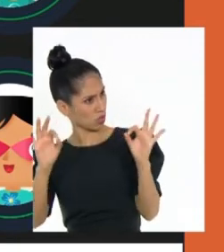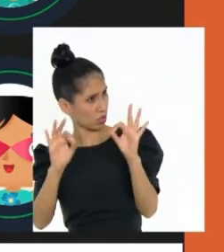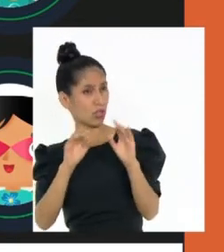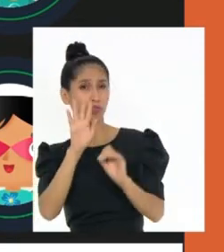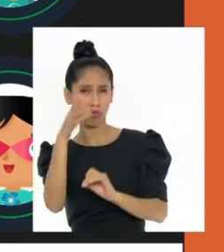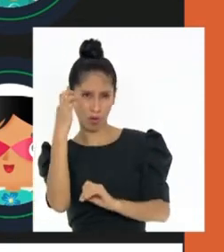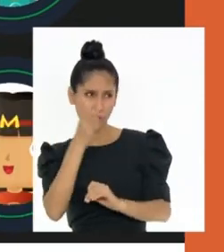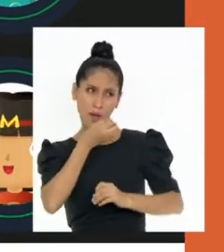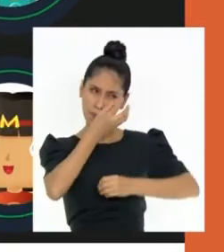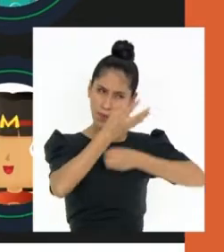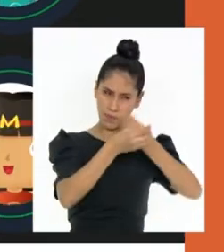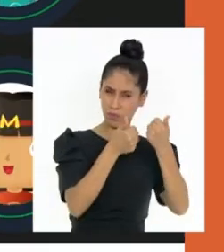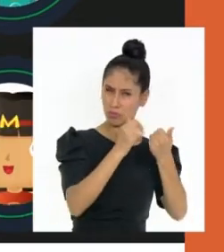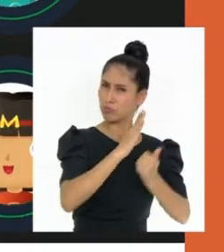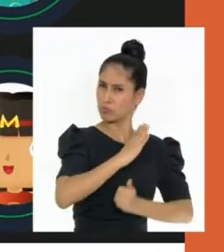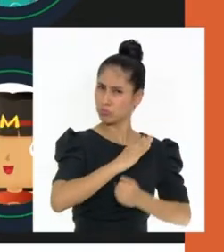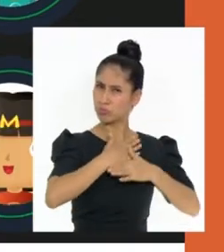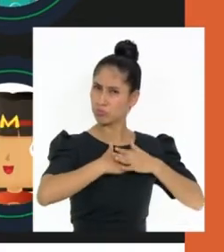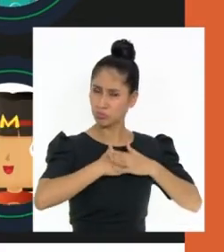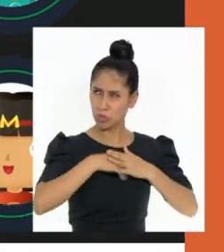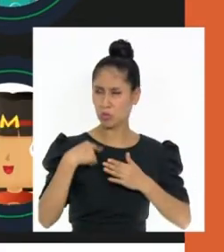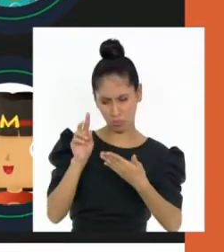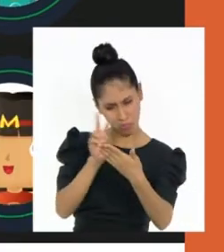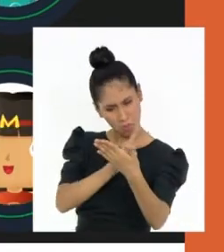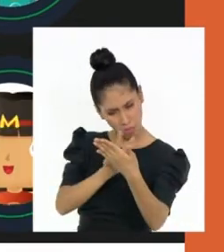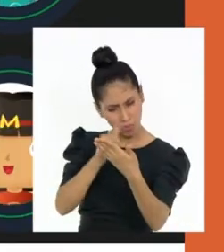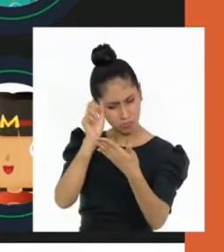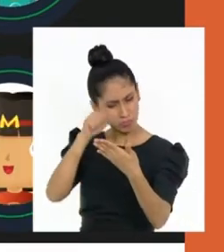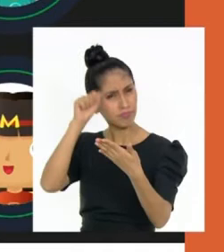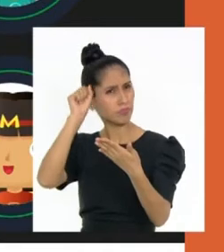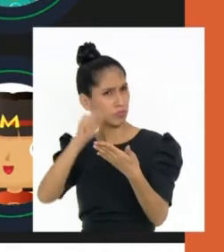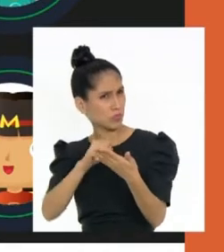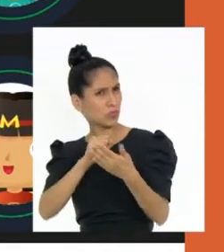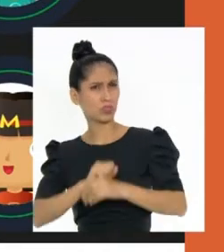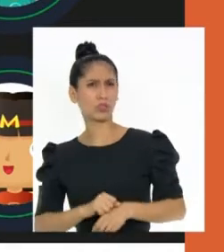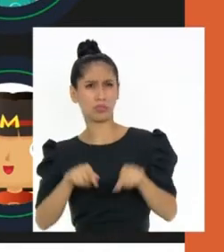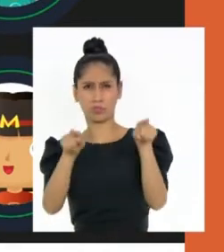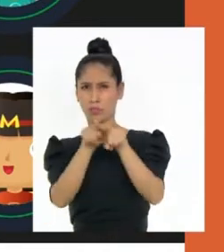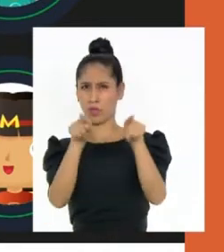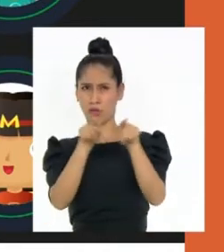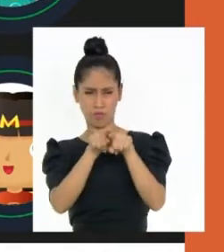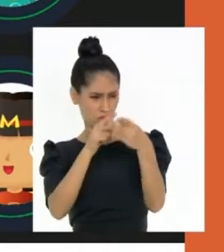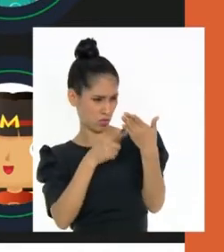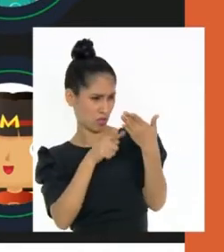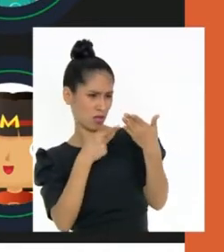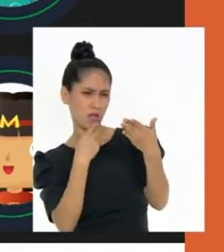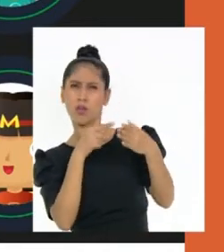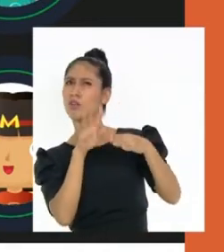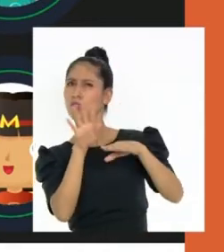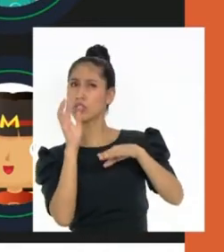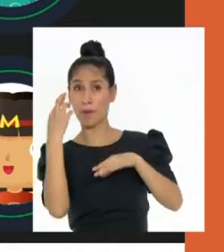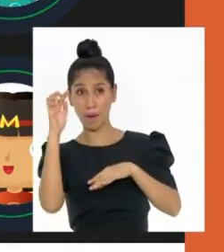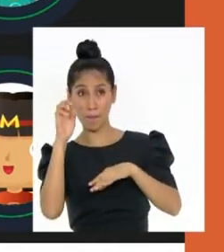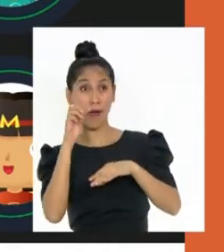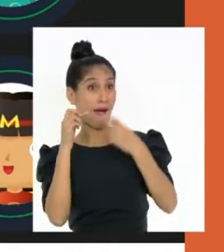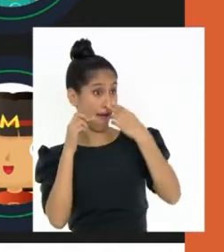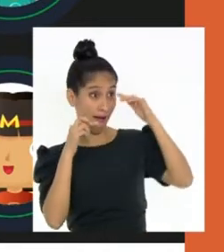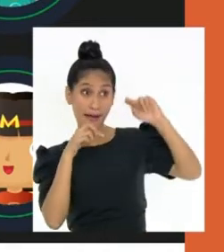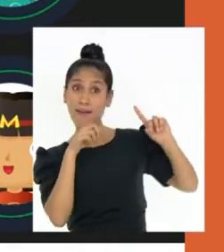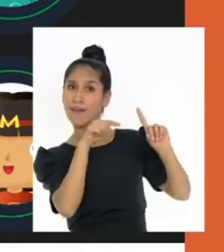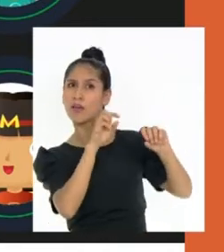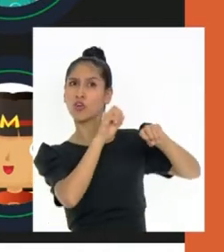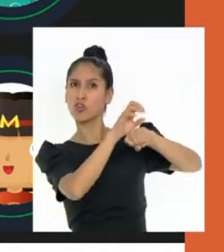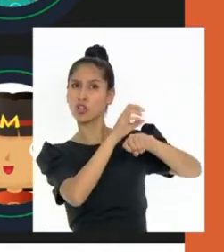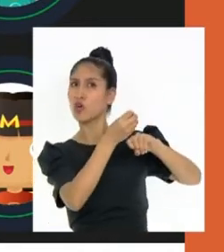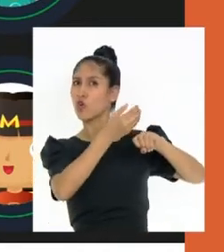me convenció. Sí, una explicación que nos diga por qué nos hará bien seguir esa recomendación. Ayuda a comprender su importancia